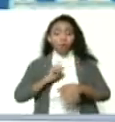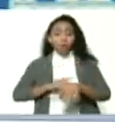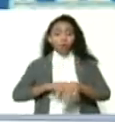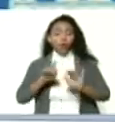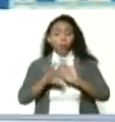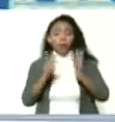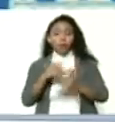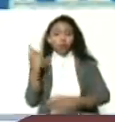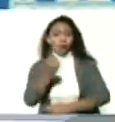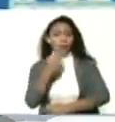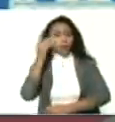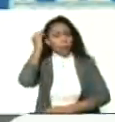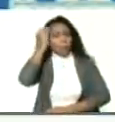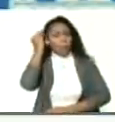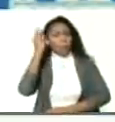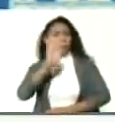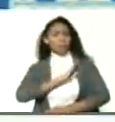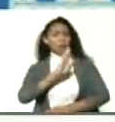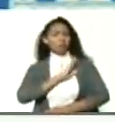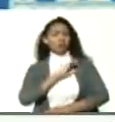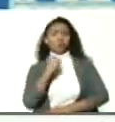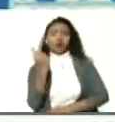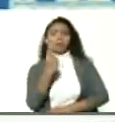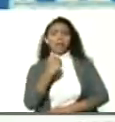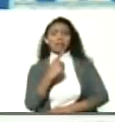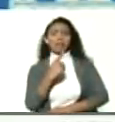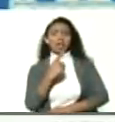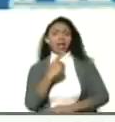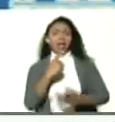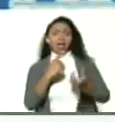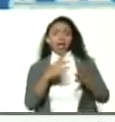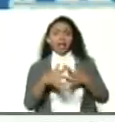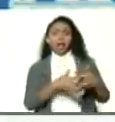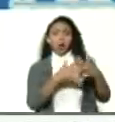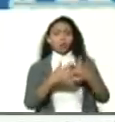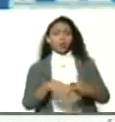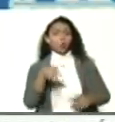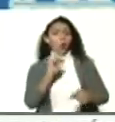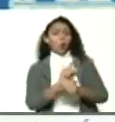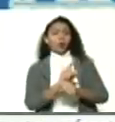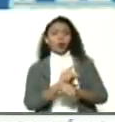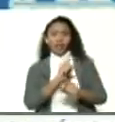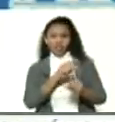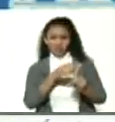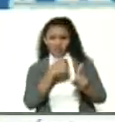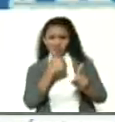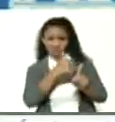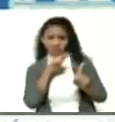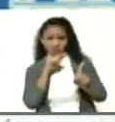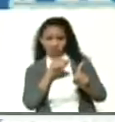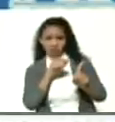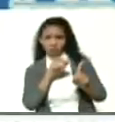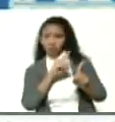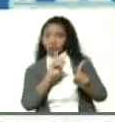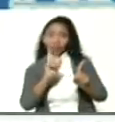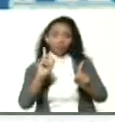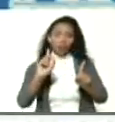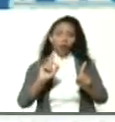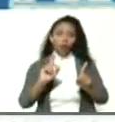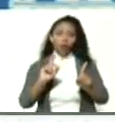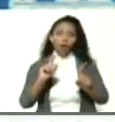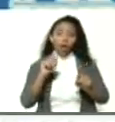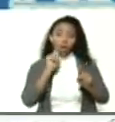solamente pensar en Estados Unidos. ¿Es lo correcto? No es lo correcto. Bien lo